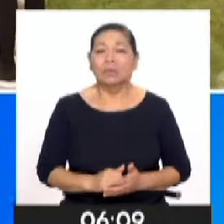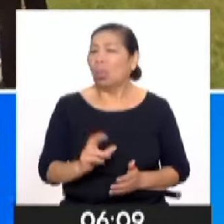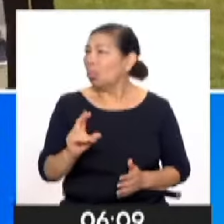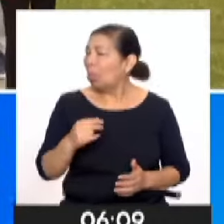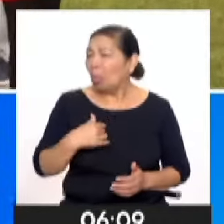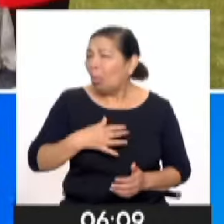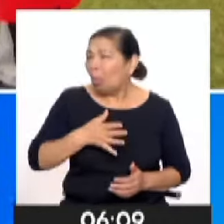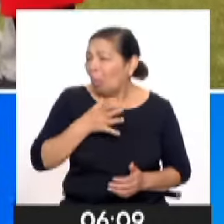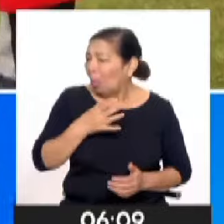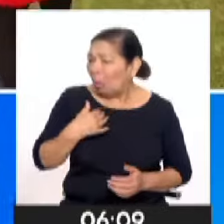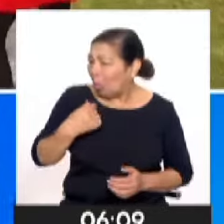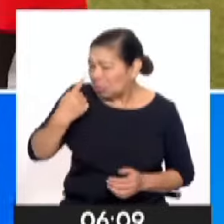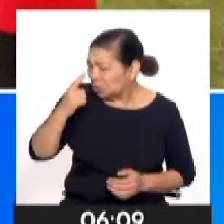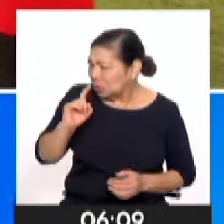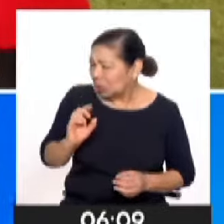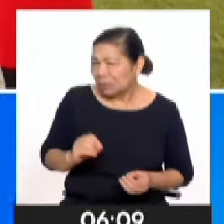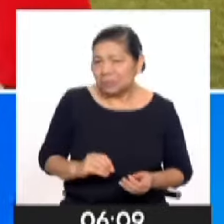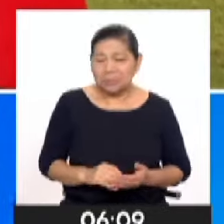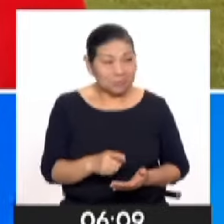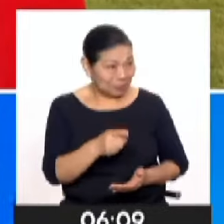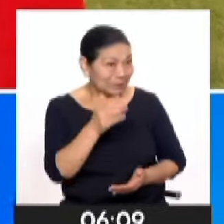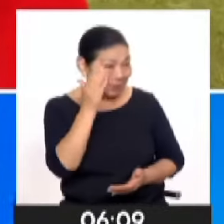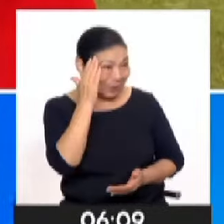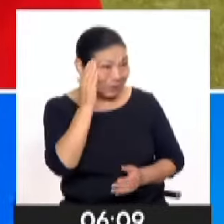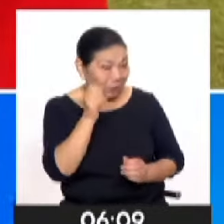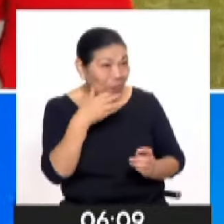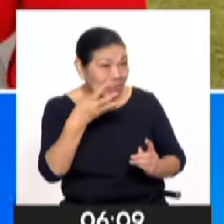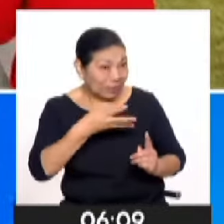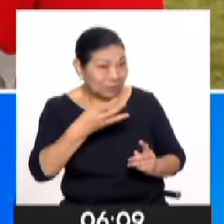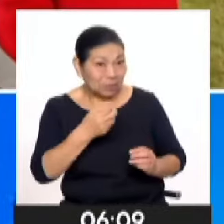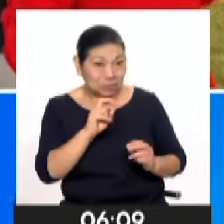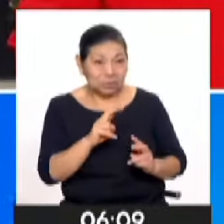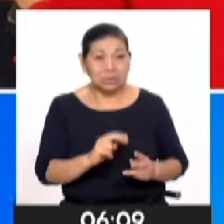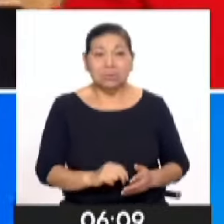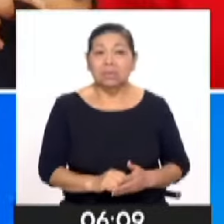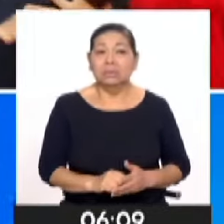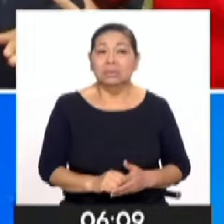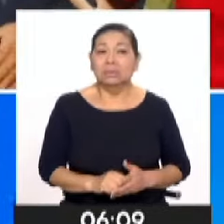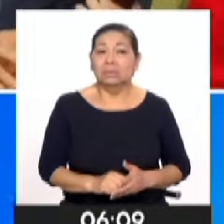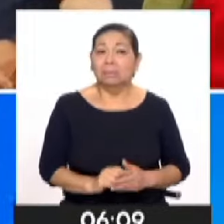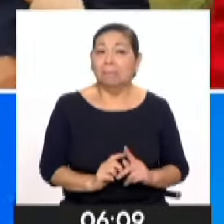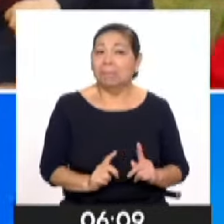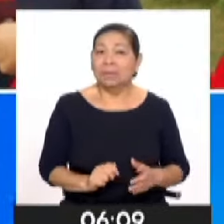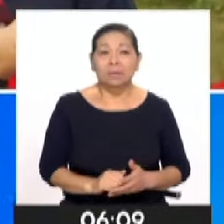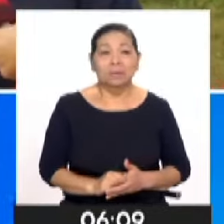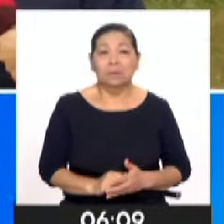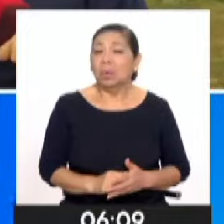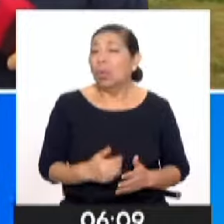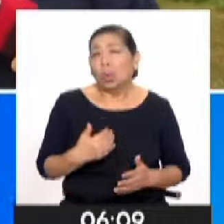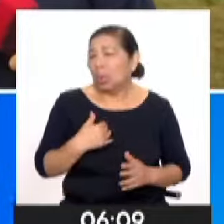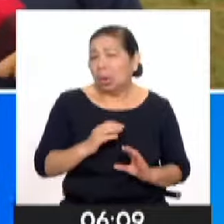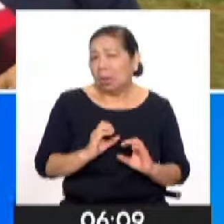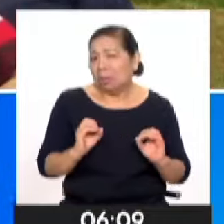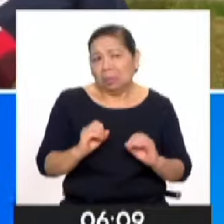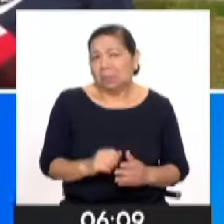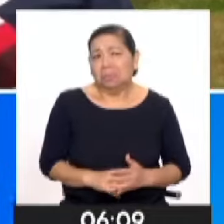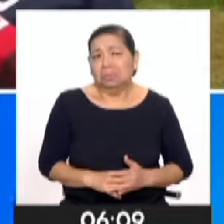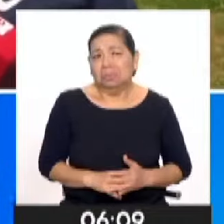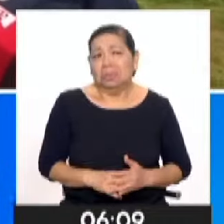eso usted ha sido testigo o se ha registrado actos parecidos en esta zona